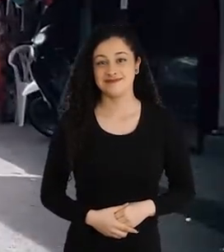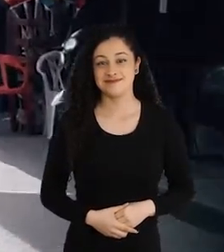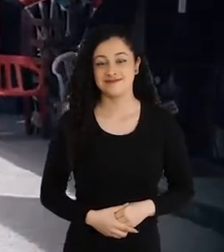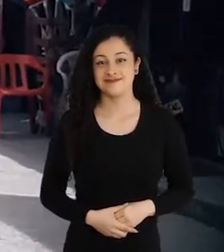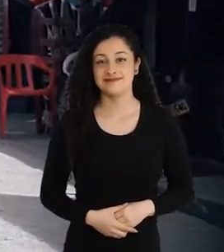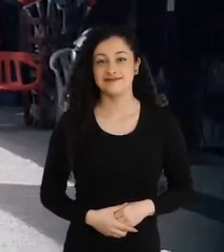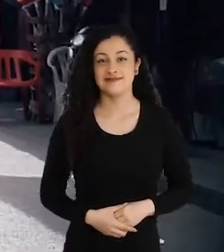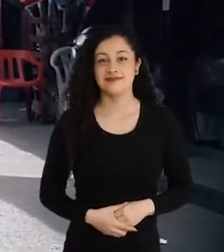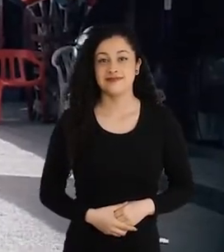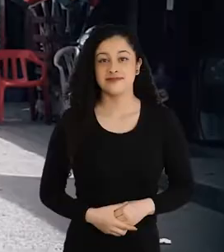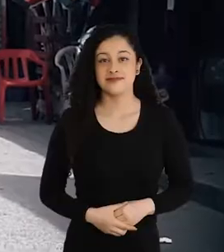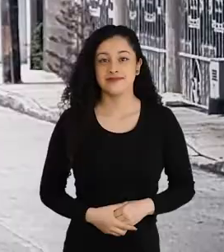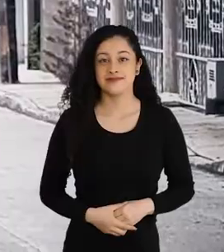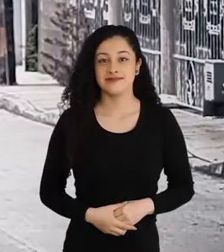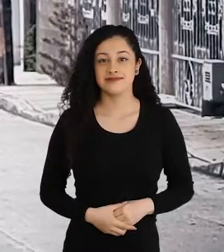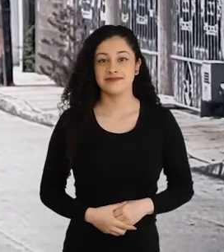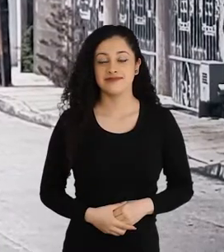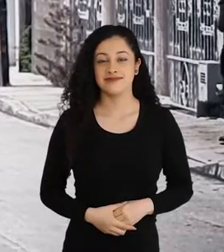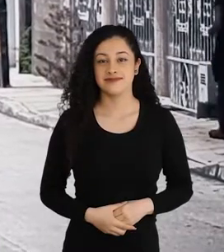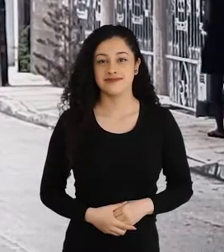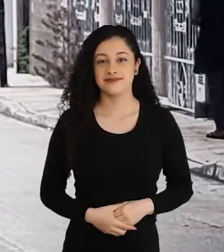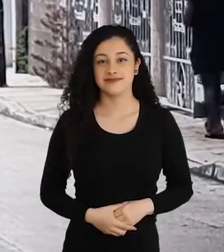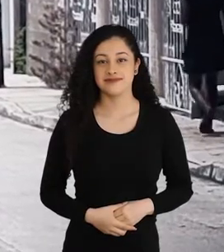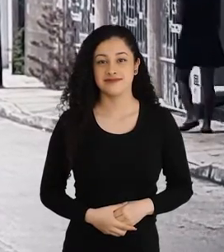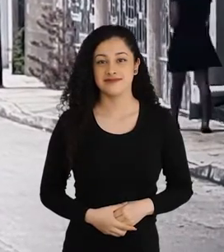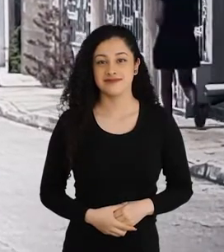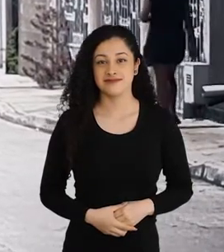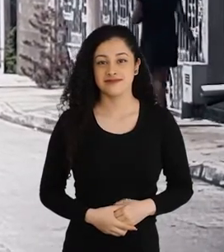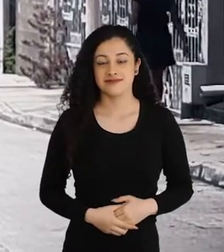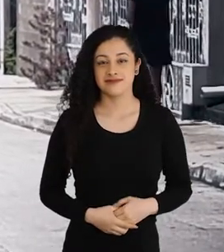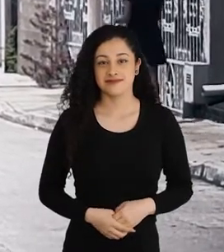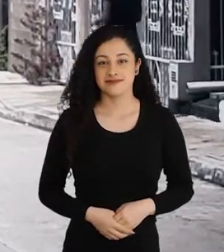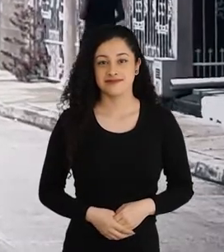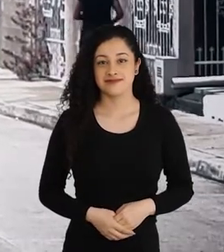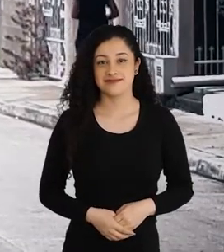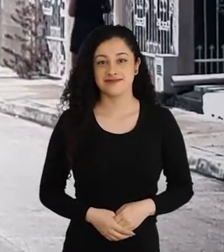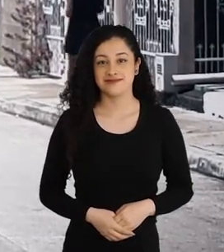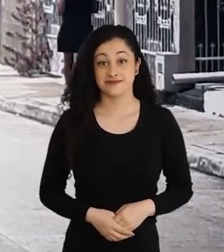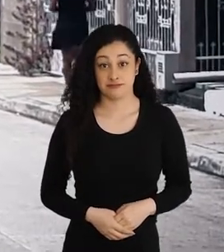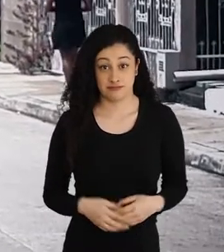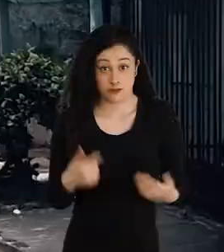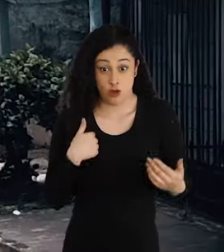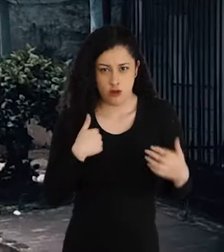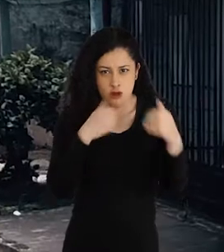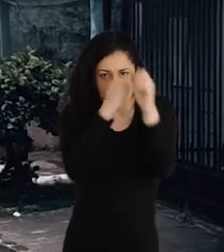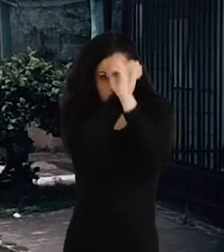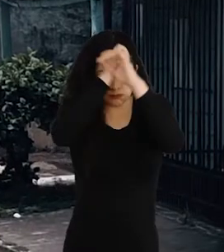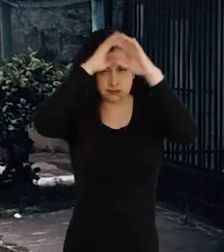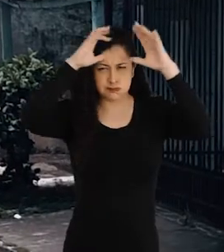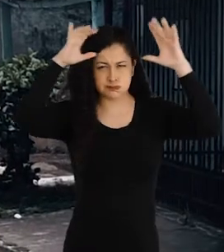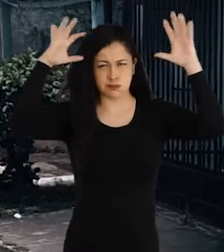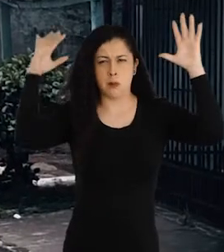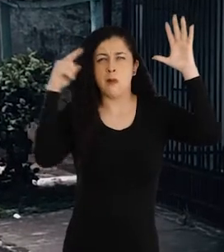Él continúa caminando sorteando obstáculos, motos mal ubicadas, ceras irregulares, talles en mal estado. En mi cosmovisión no existe un